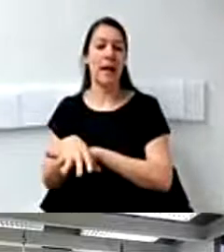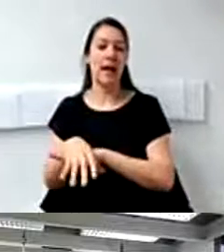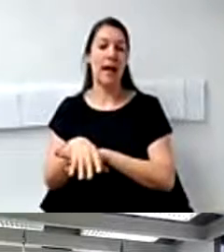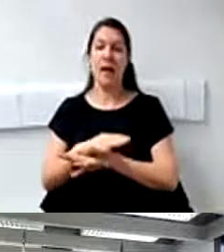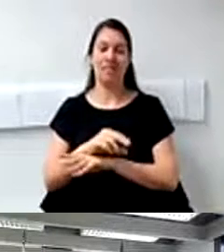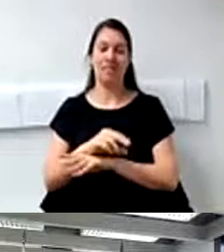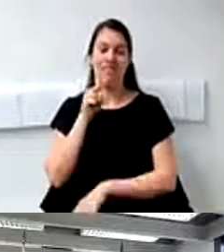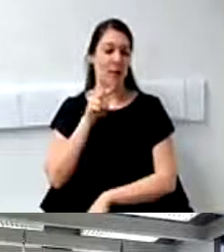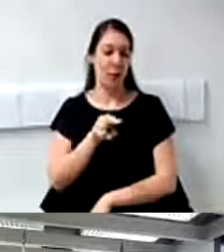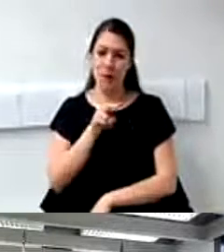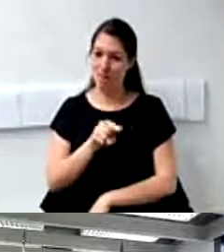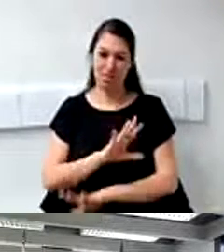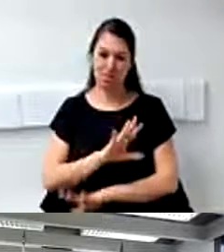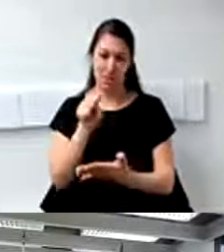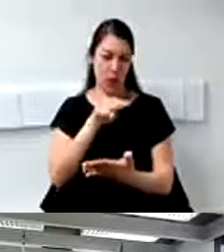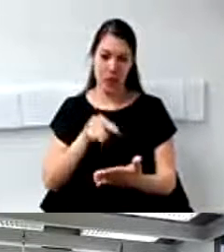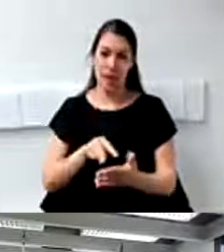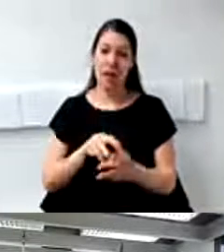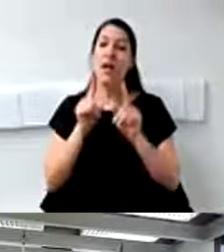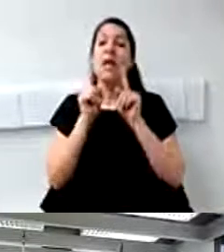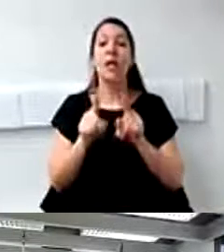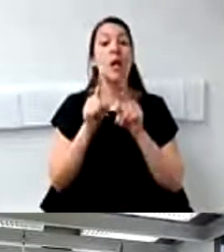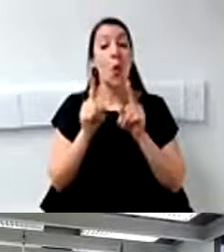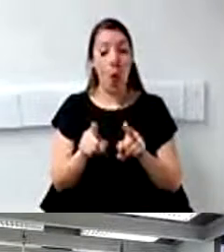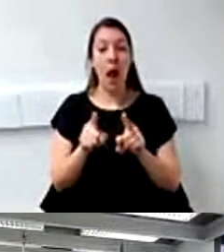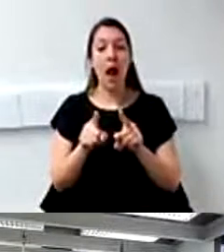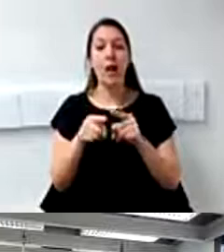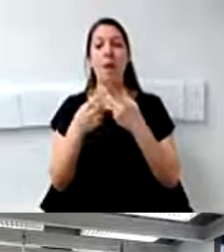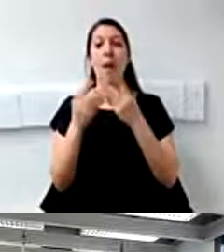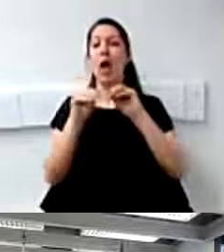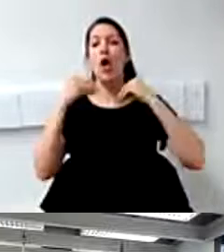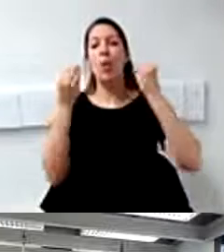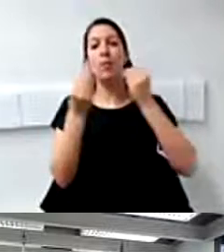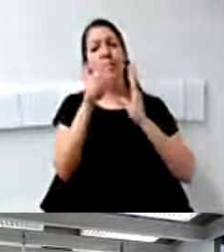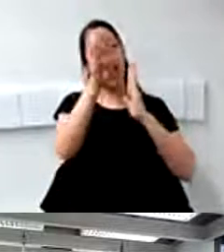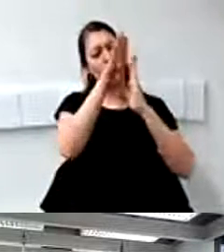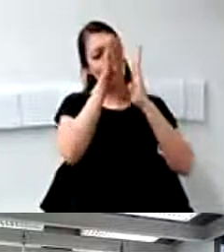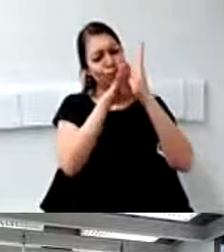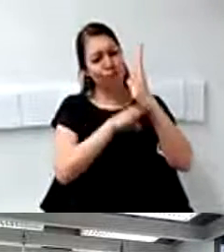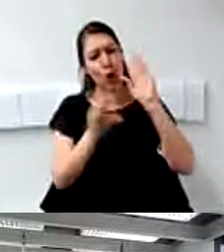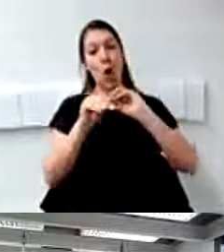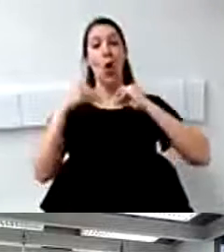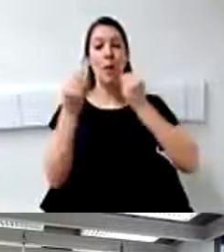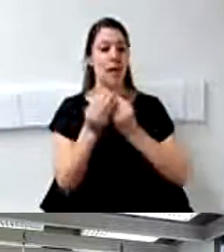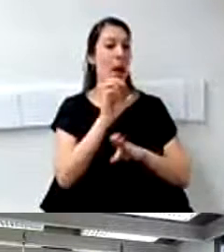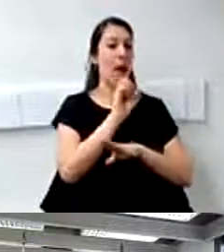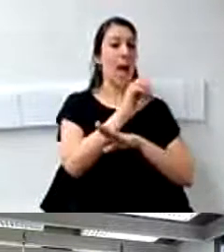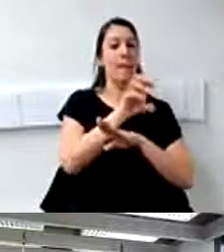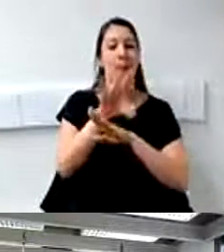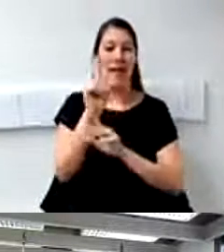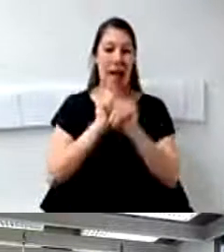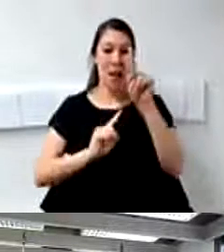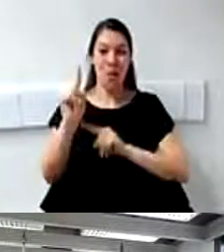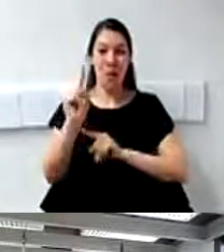No lo vi. Igualmente, se les va a mandar en forma más completa porque ya te digo, algunas tareas vinieron en el correr de la